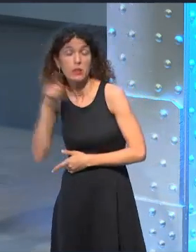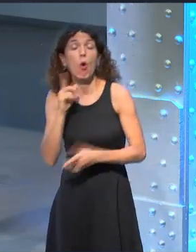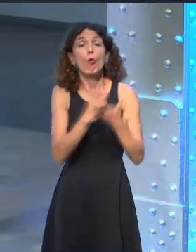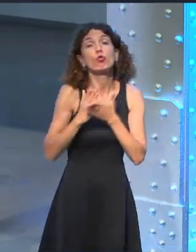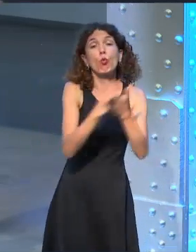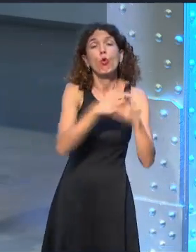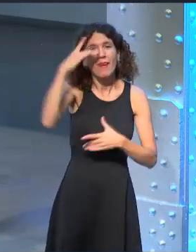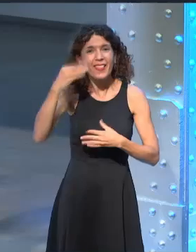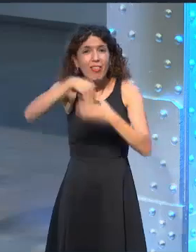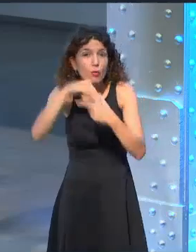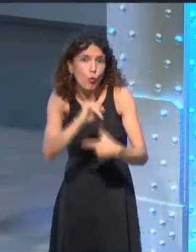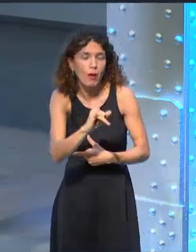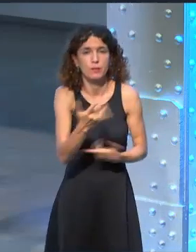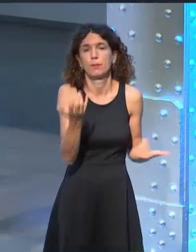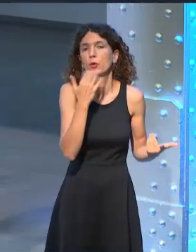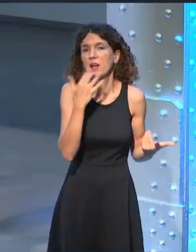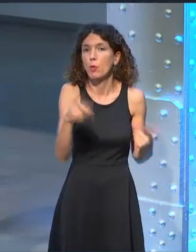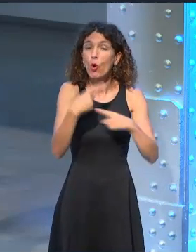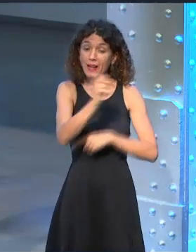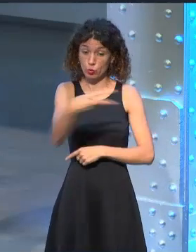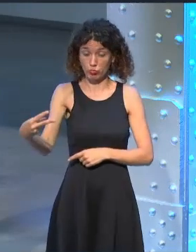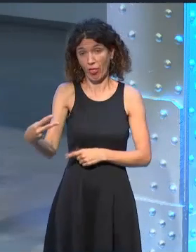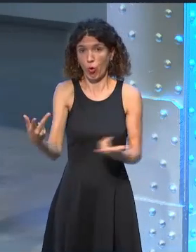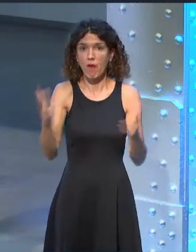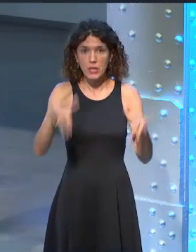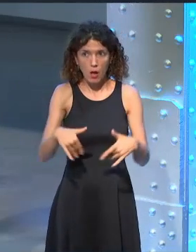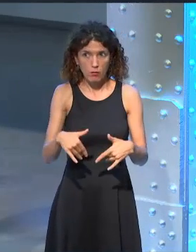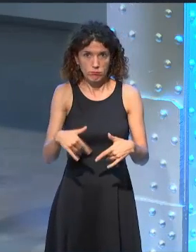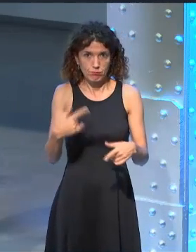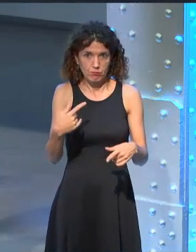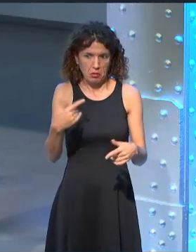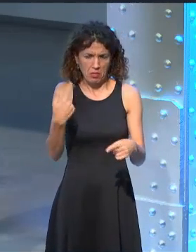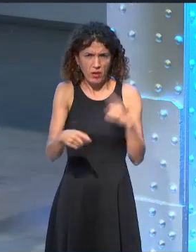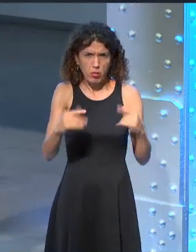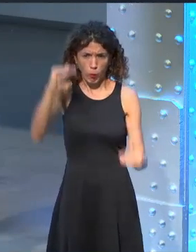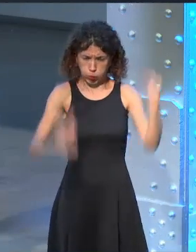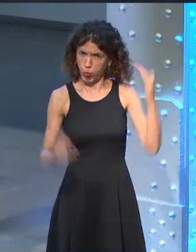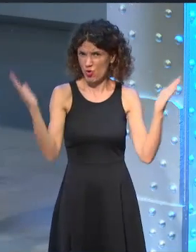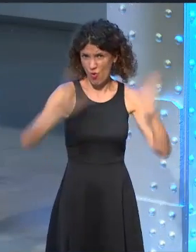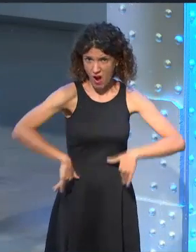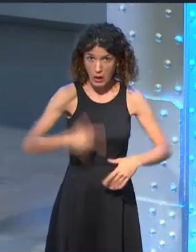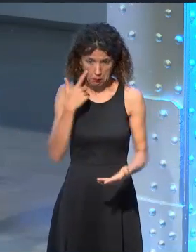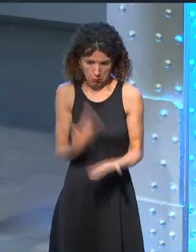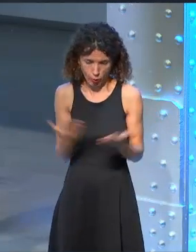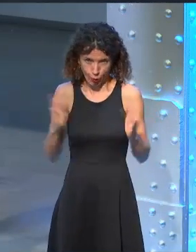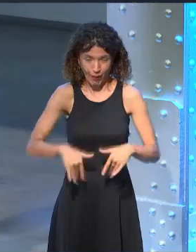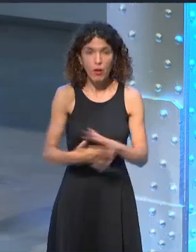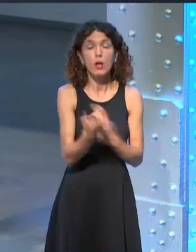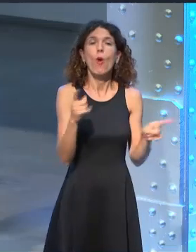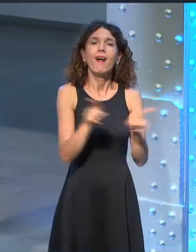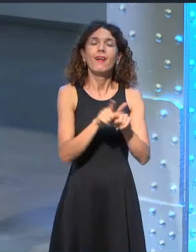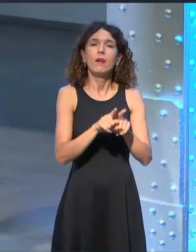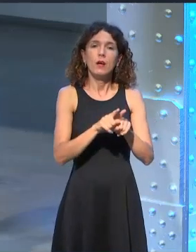estudio, esa creencia, ¿no? Porque después los resultados no era que hubiera una diferencia y es muy difícil que puedas